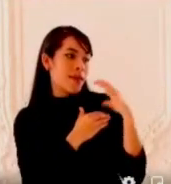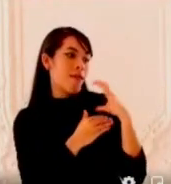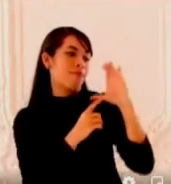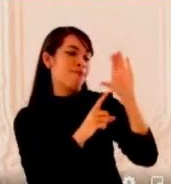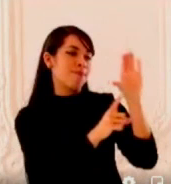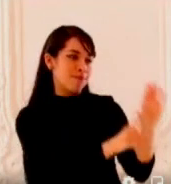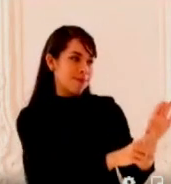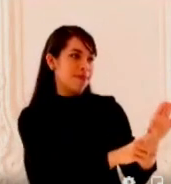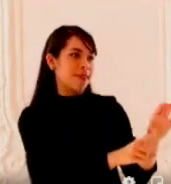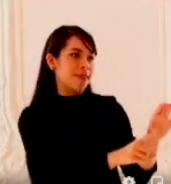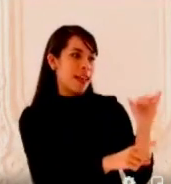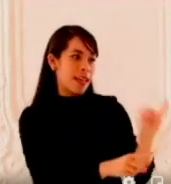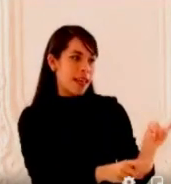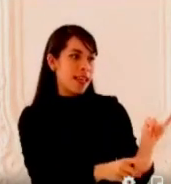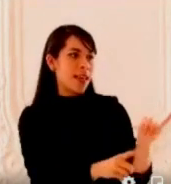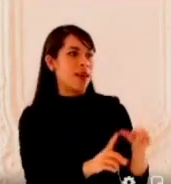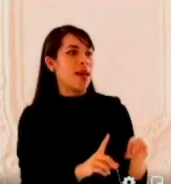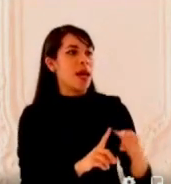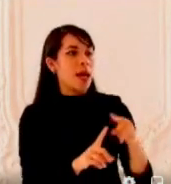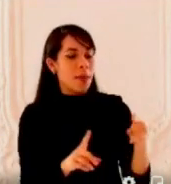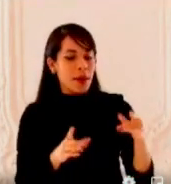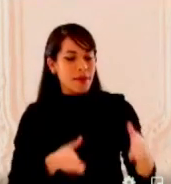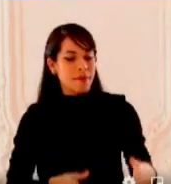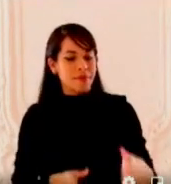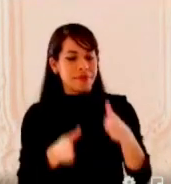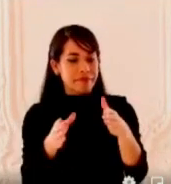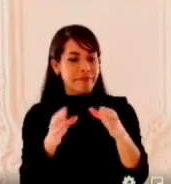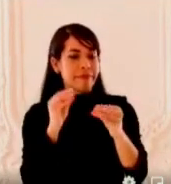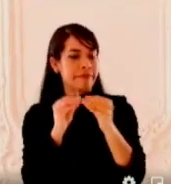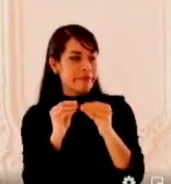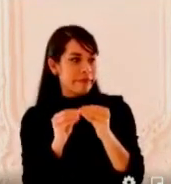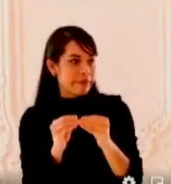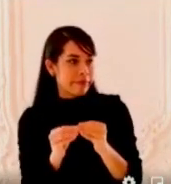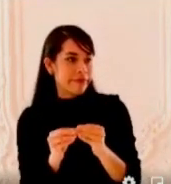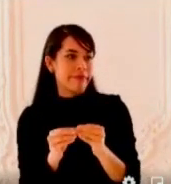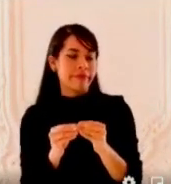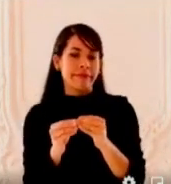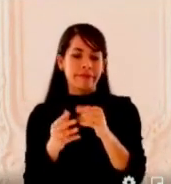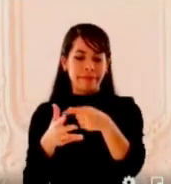mencioné, la Autoridad de Carretera tiene la jurisdicción de lo que son los expresos.